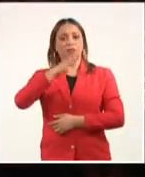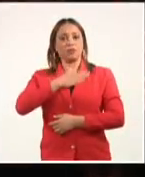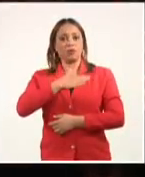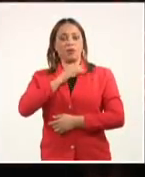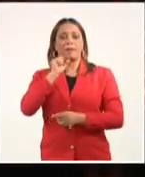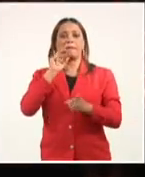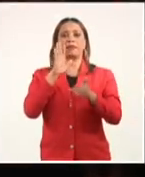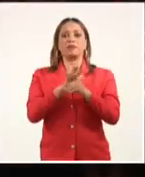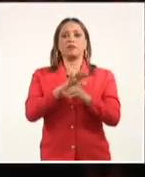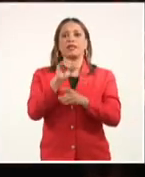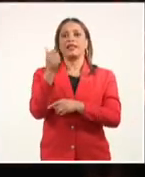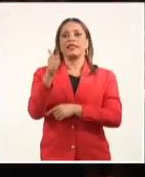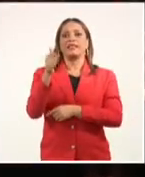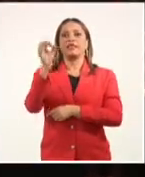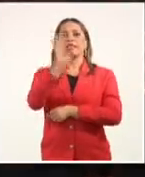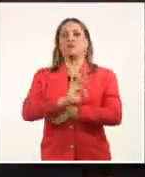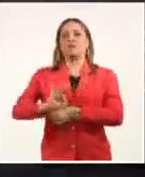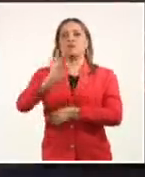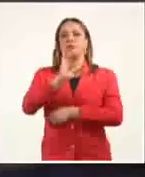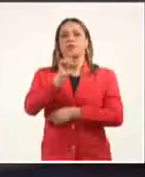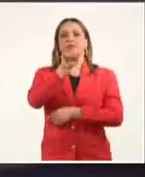el 10 de octubre de